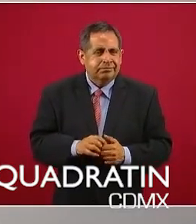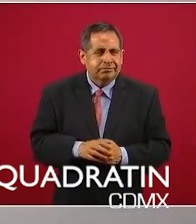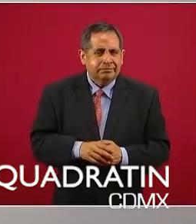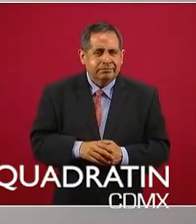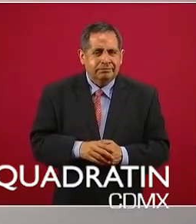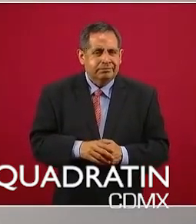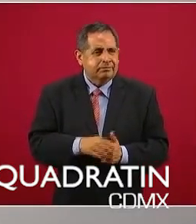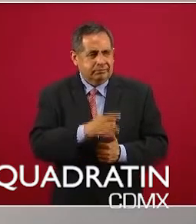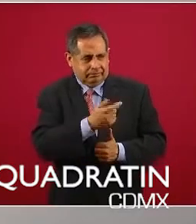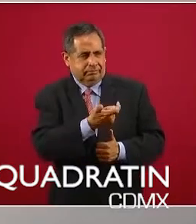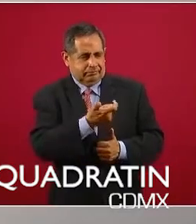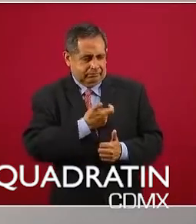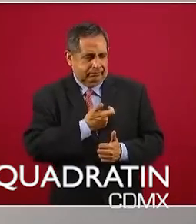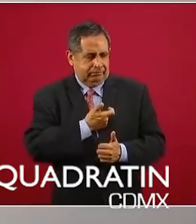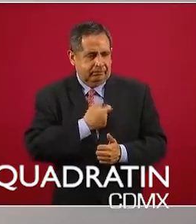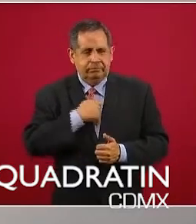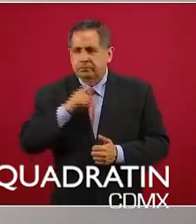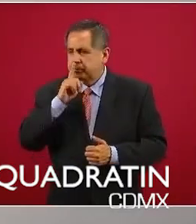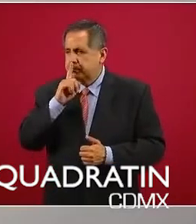y así